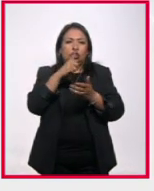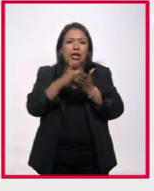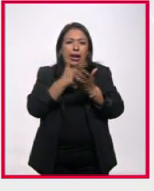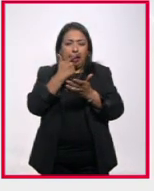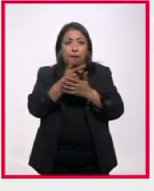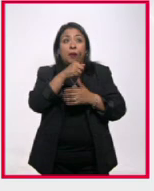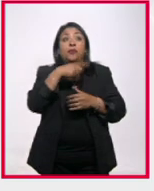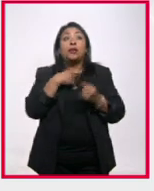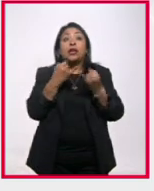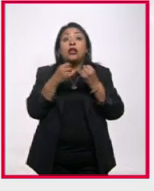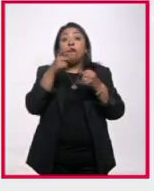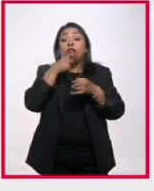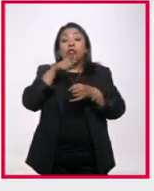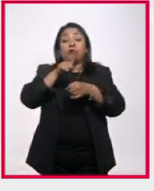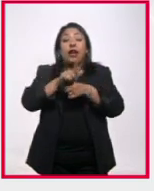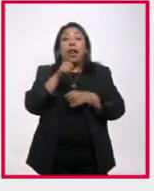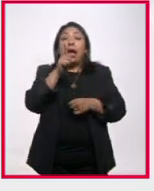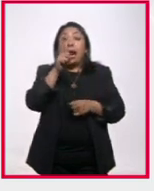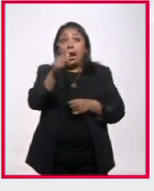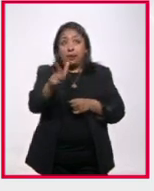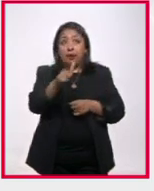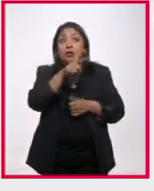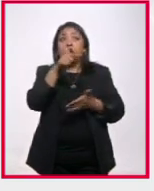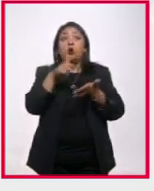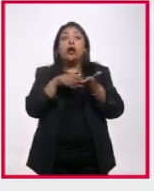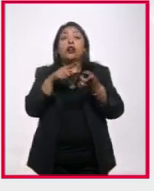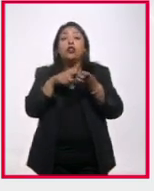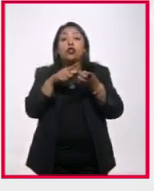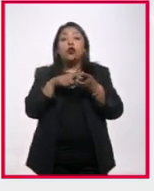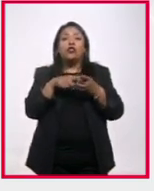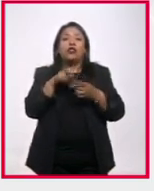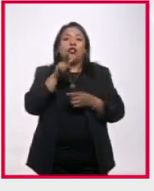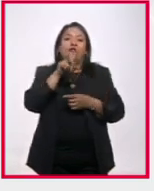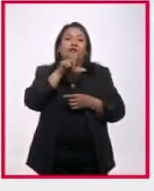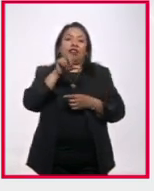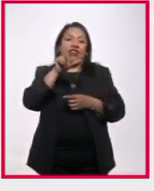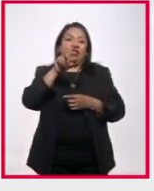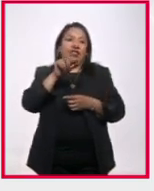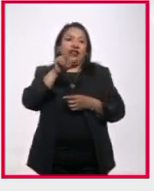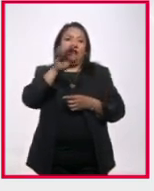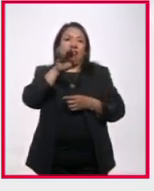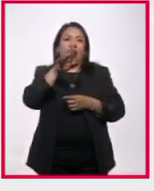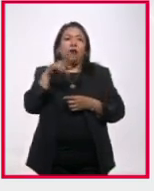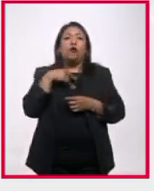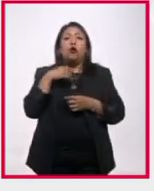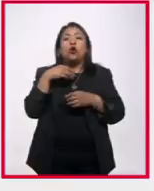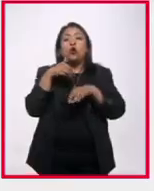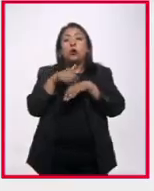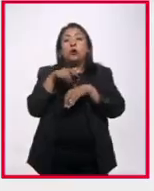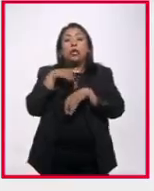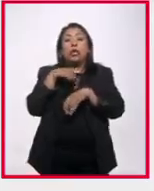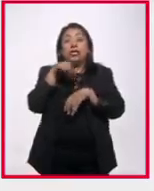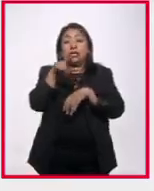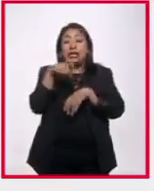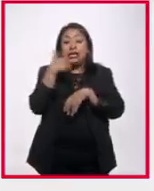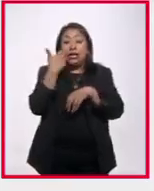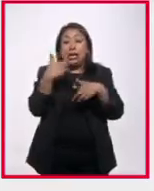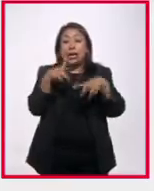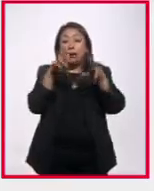La inauguración del Festival de las Almas tuvo lugar en la Velaria de Valle de Bravo. En su edición número 17, se busca